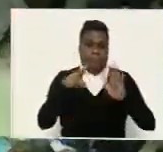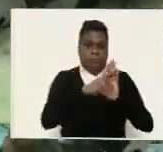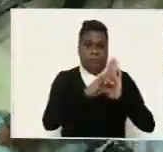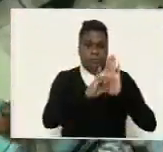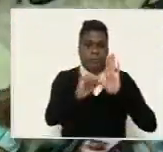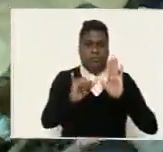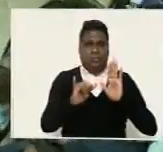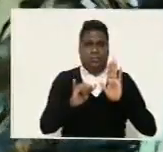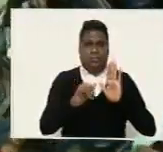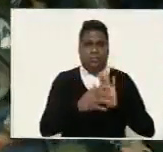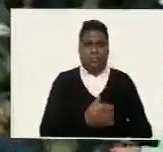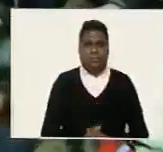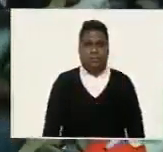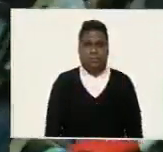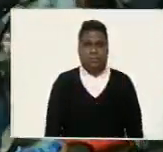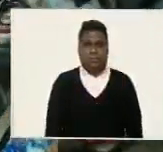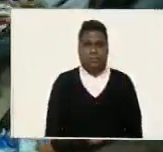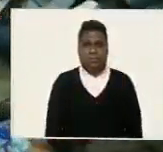celebramos,